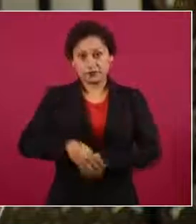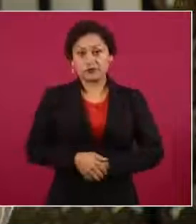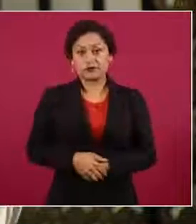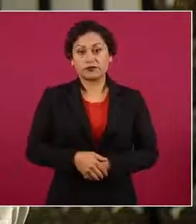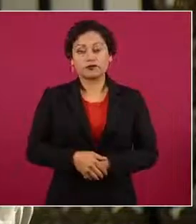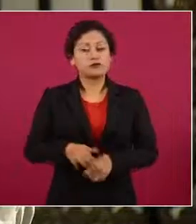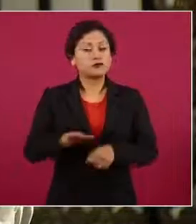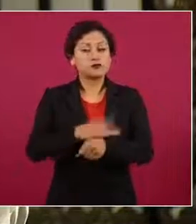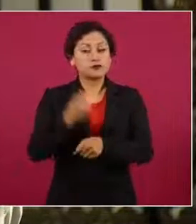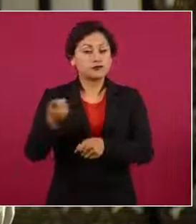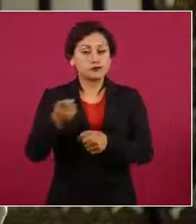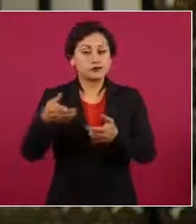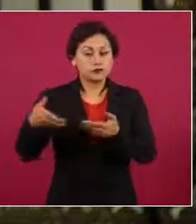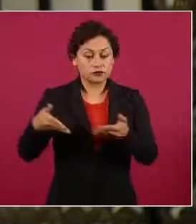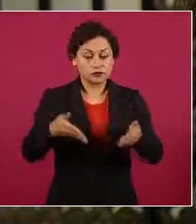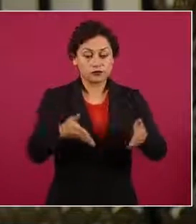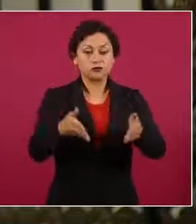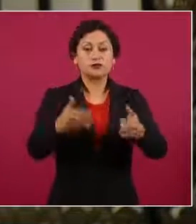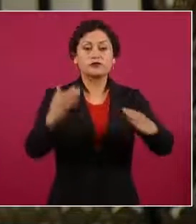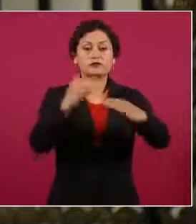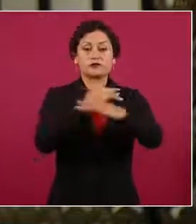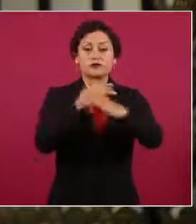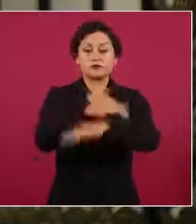con el tramo de la autopista México-Querétaro,